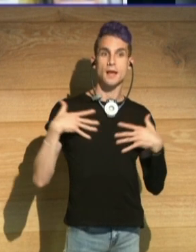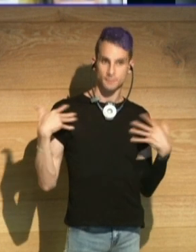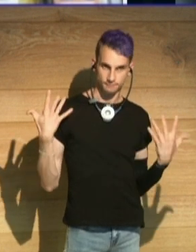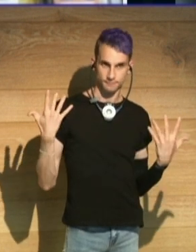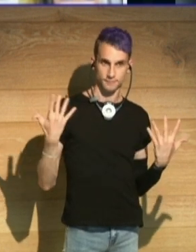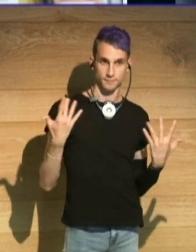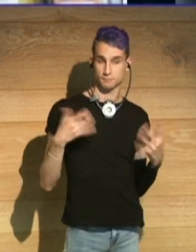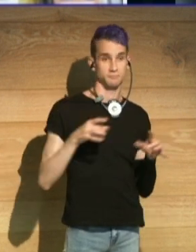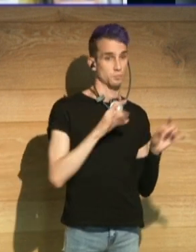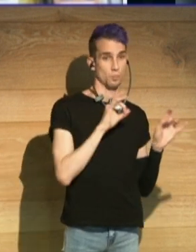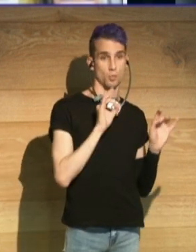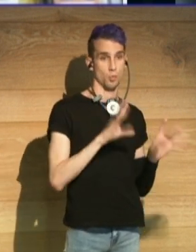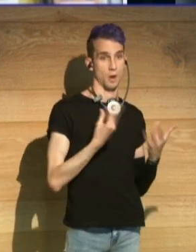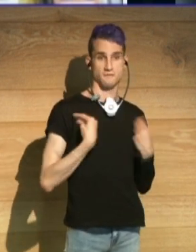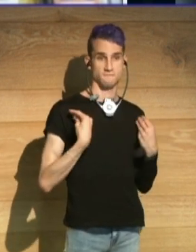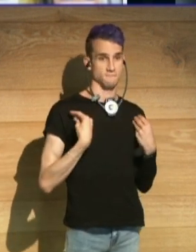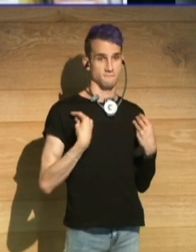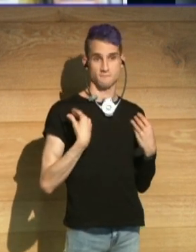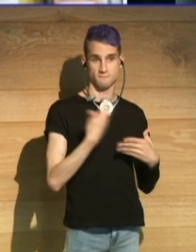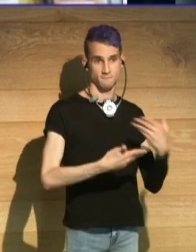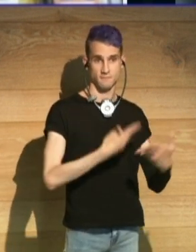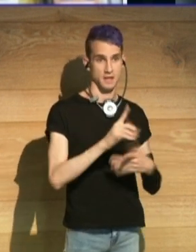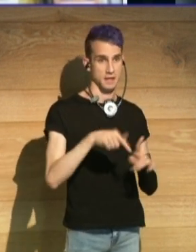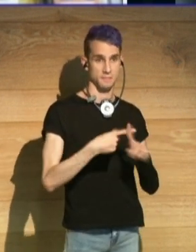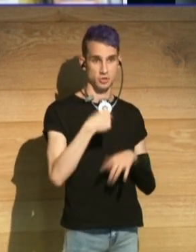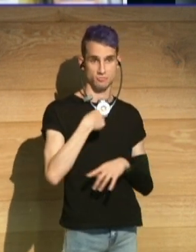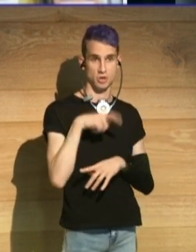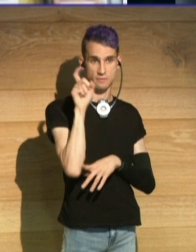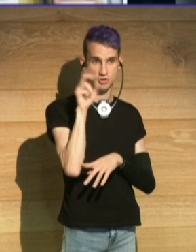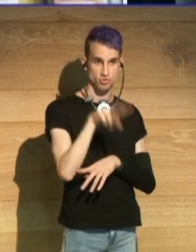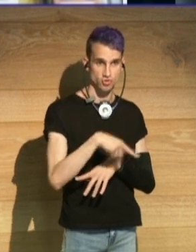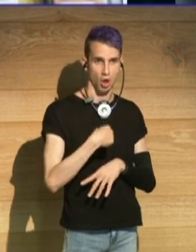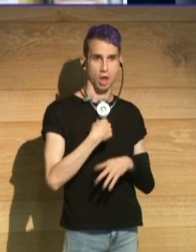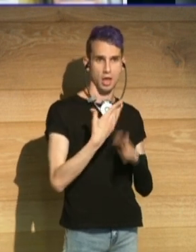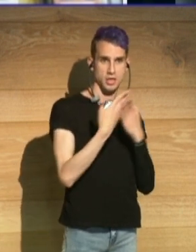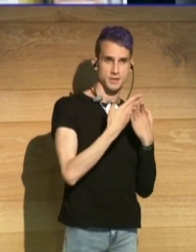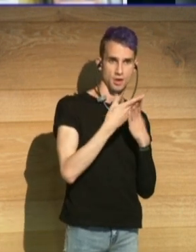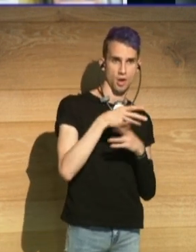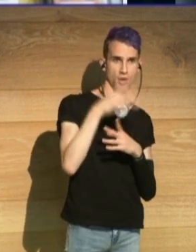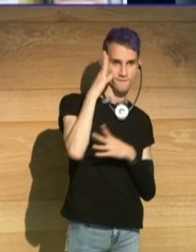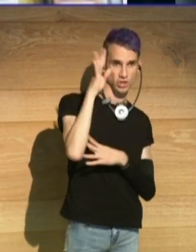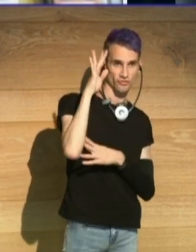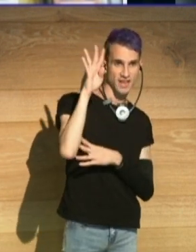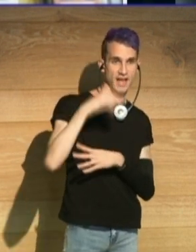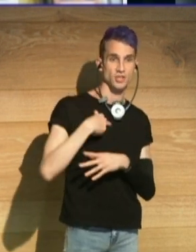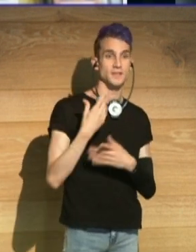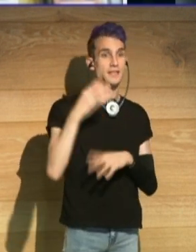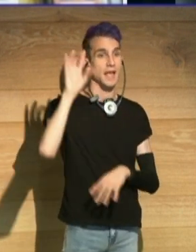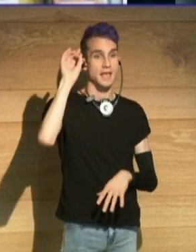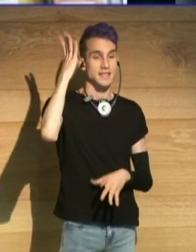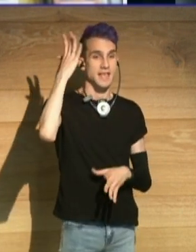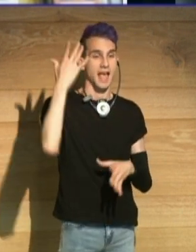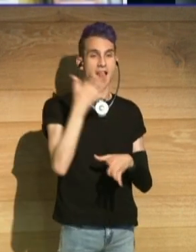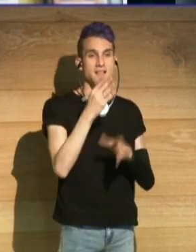siempre pasa en la vida. En la vida, yo además soy profesor, he estudiado filosofía, etcétera, etcétera. Tenemos el ideal abstracto